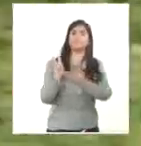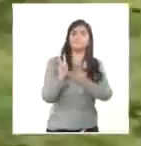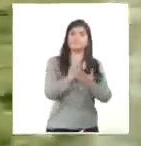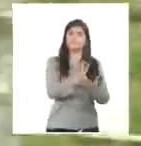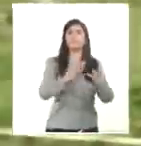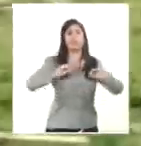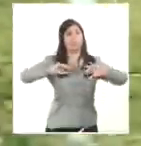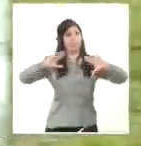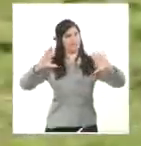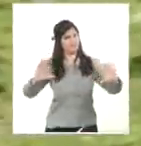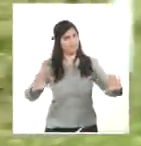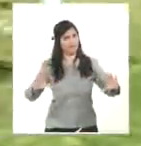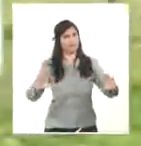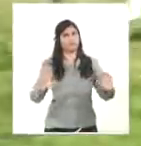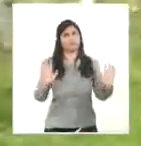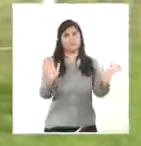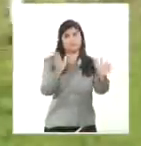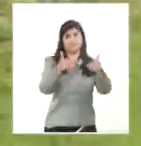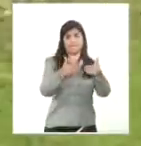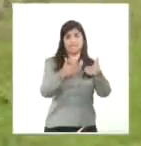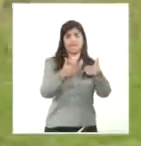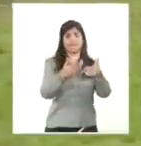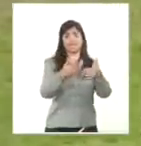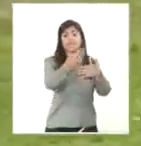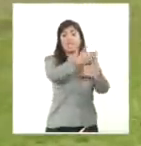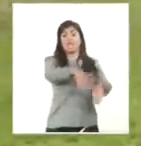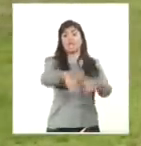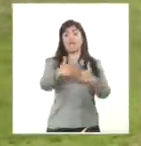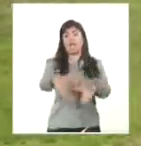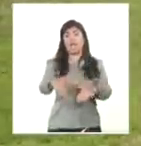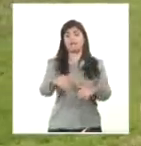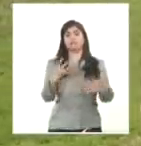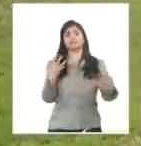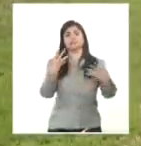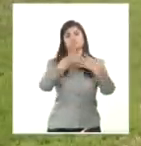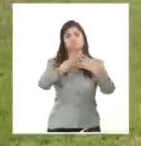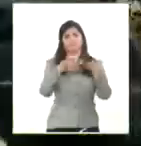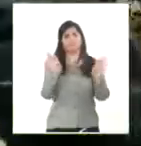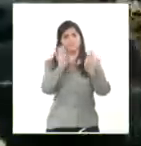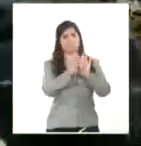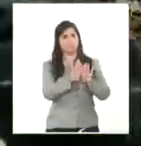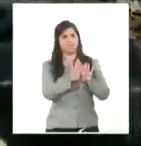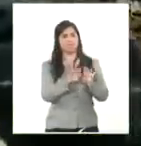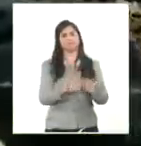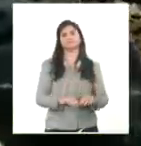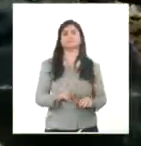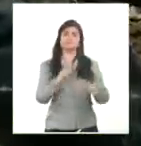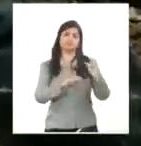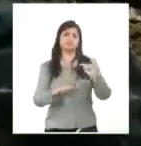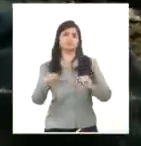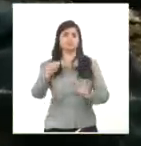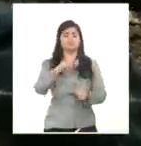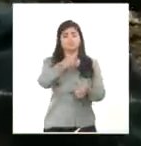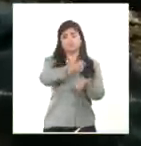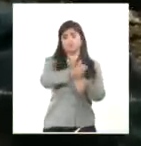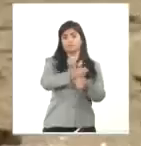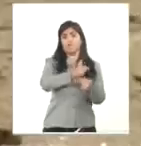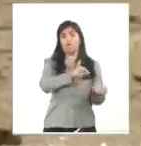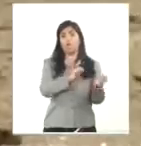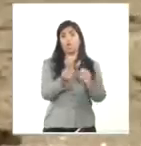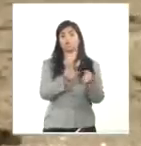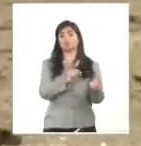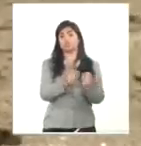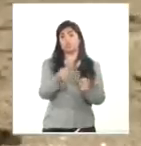nocturno, cerrando vías fundamentalmente, el trabajo que se ha hecho en las unidades con el control de la